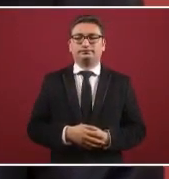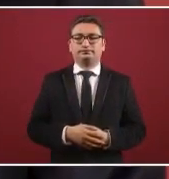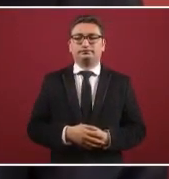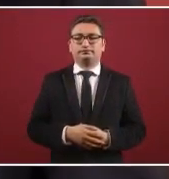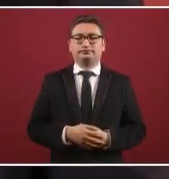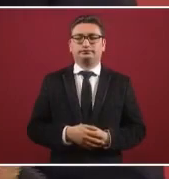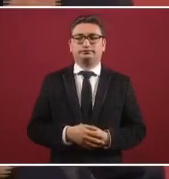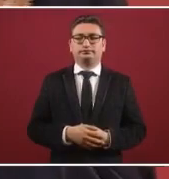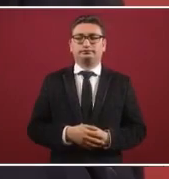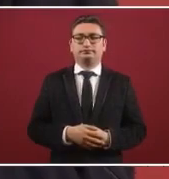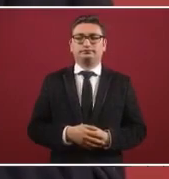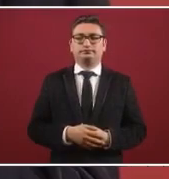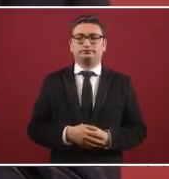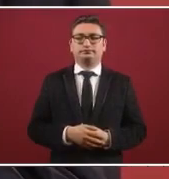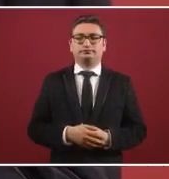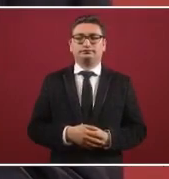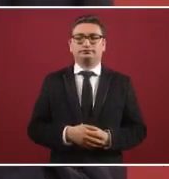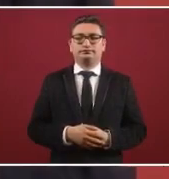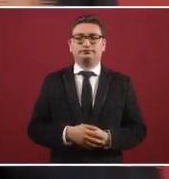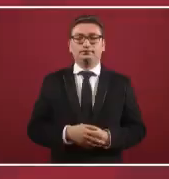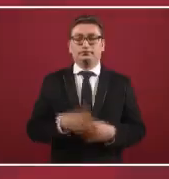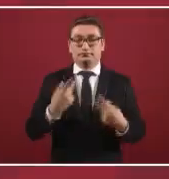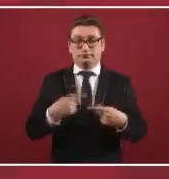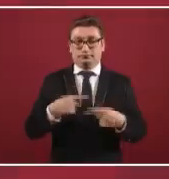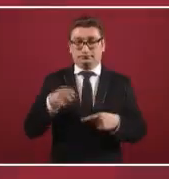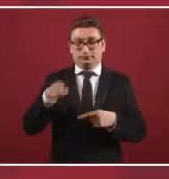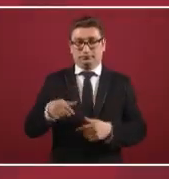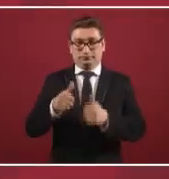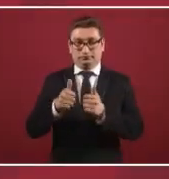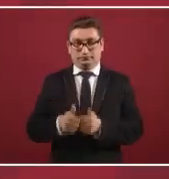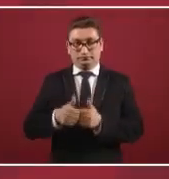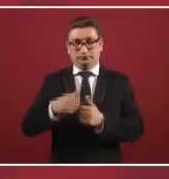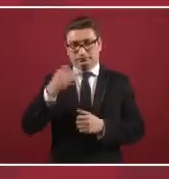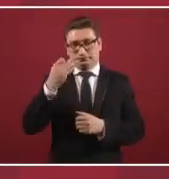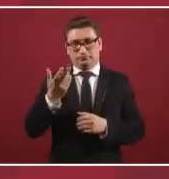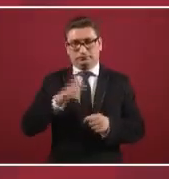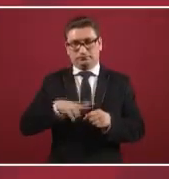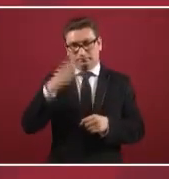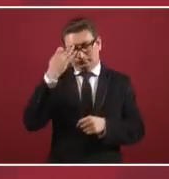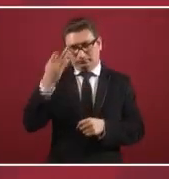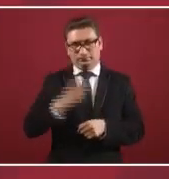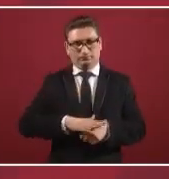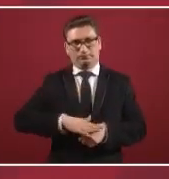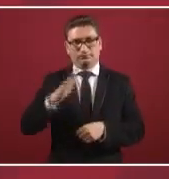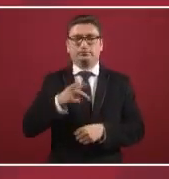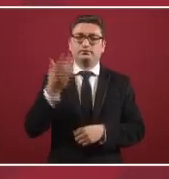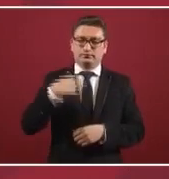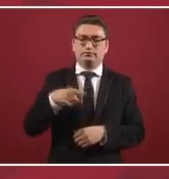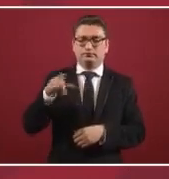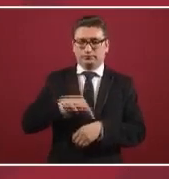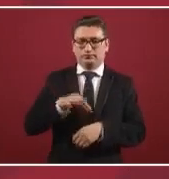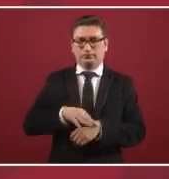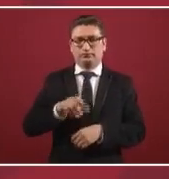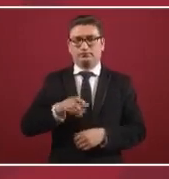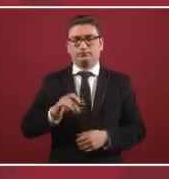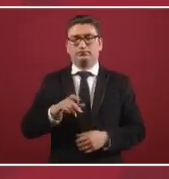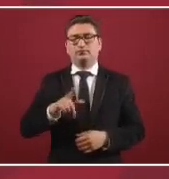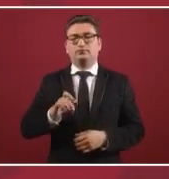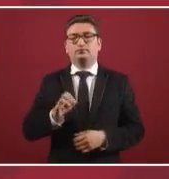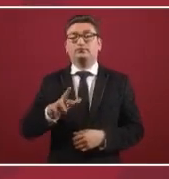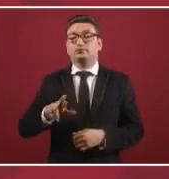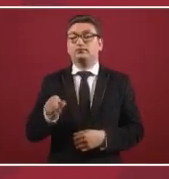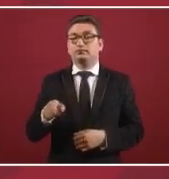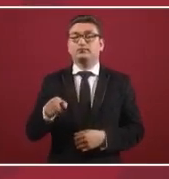el que esté más tiempo, me lo planteaba el doctor Alcocer, que el